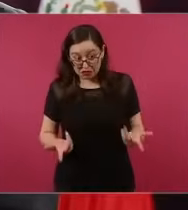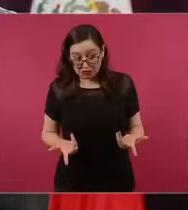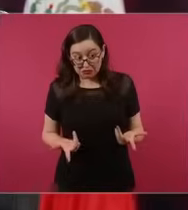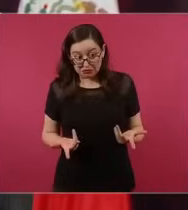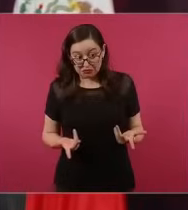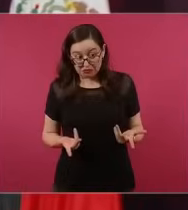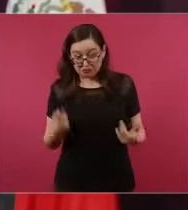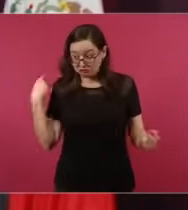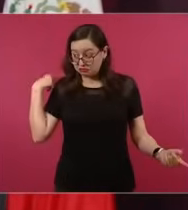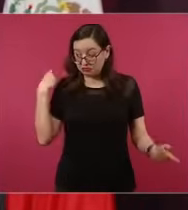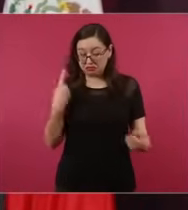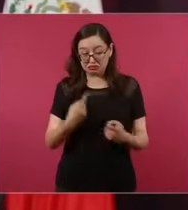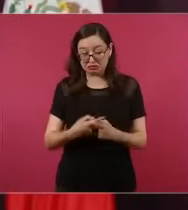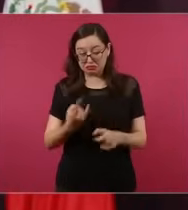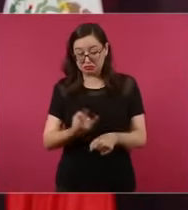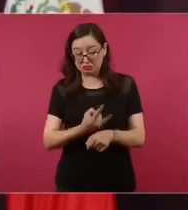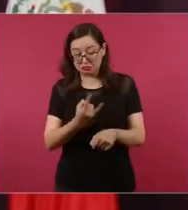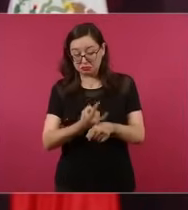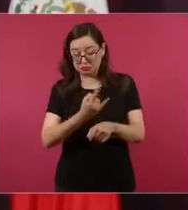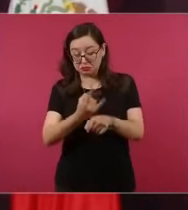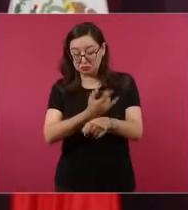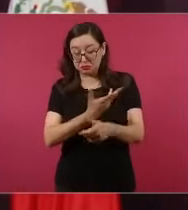que no hayan hecho bien.